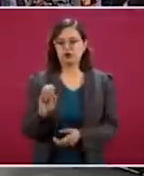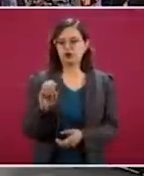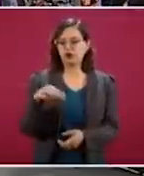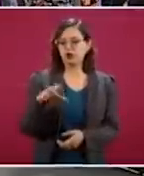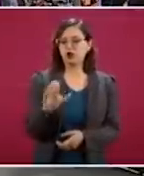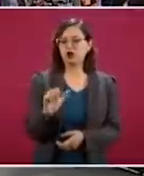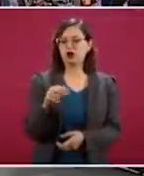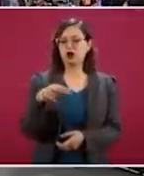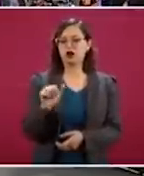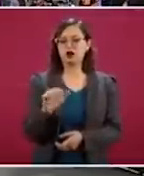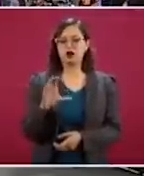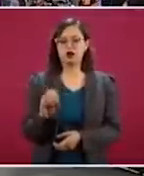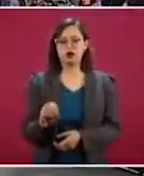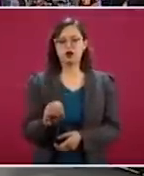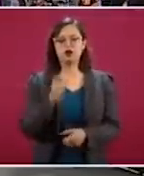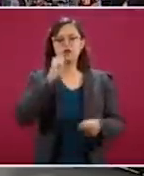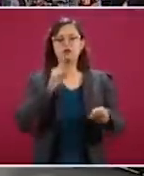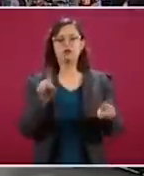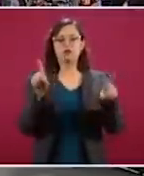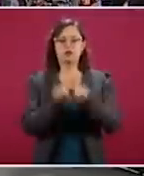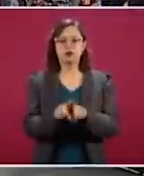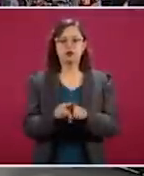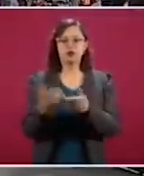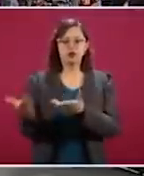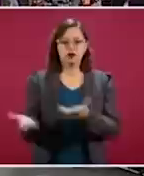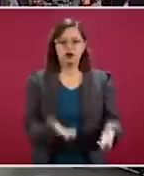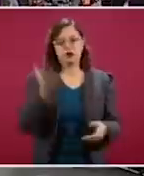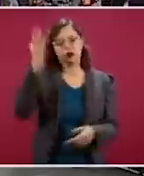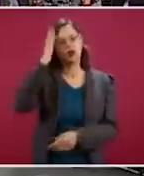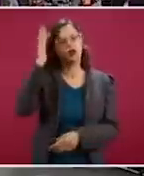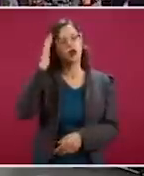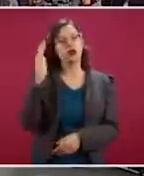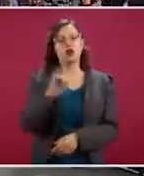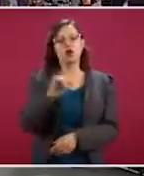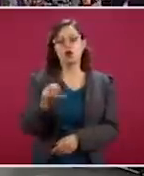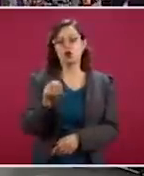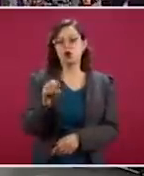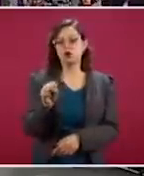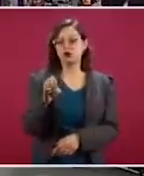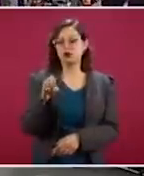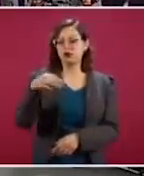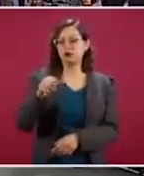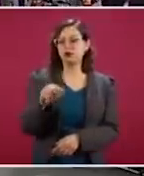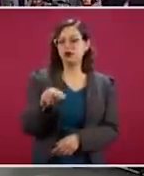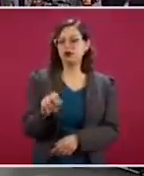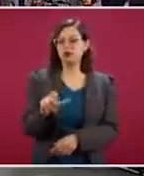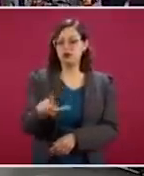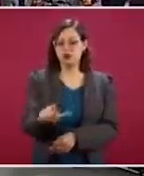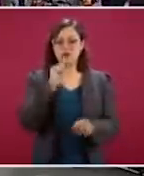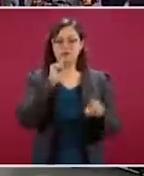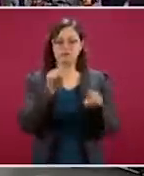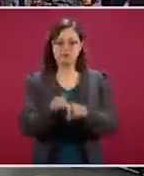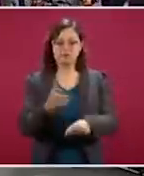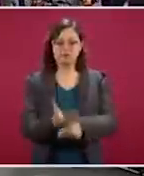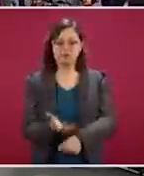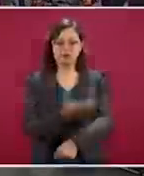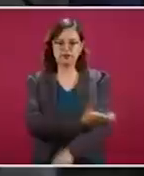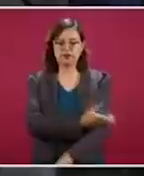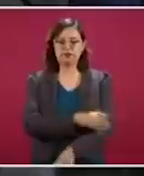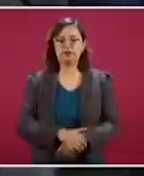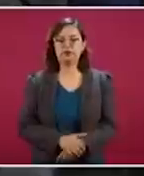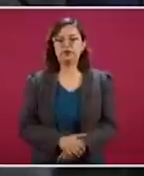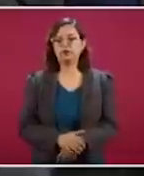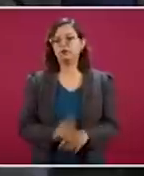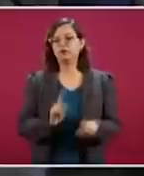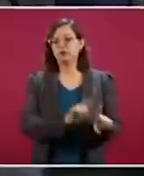Concanaco. Viene al frente José Manuel López Campos, que está también aquí con nosotros, también acompañado por